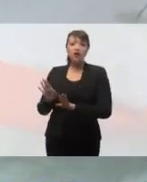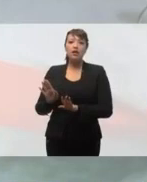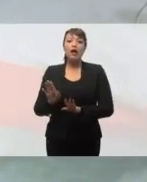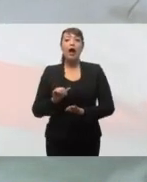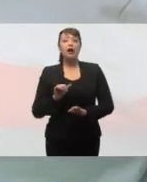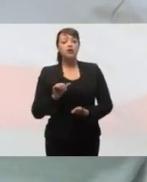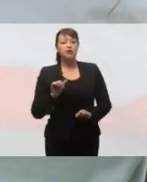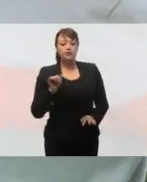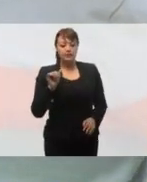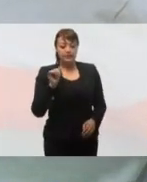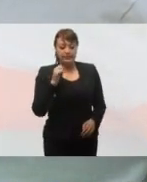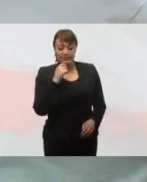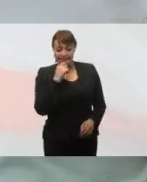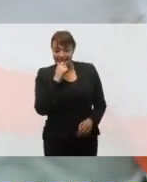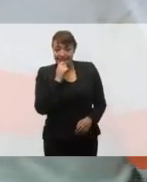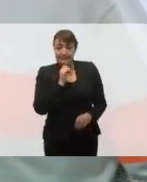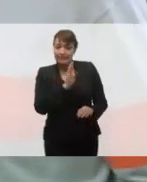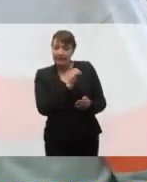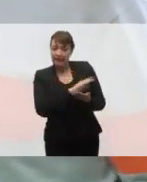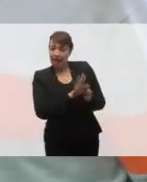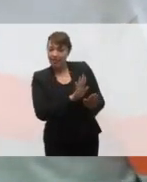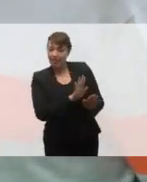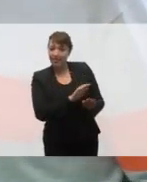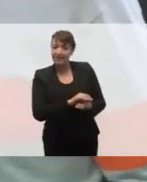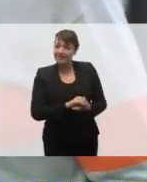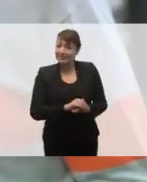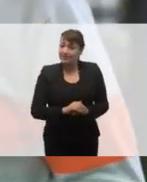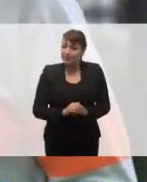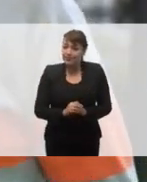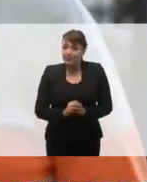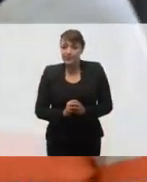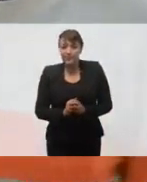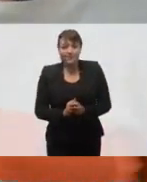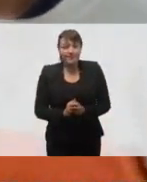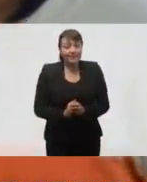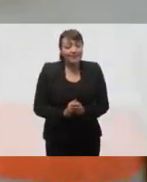alguien de nada